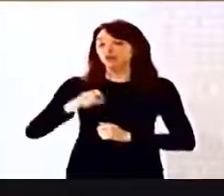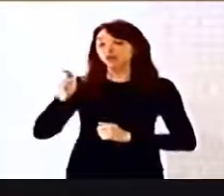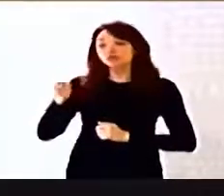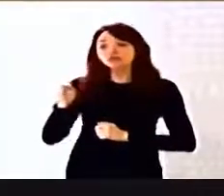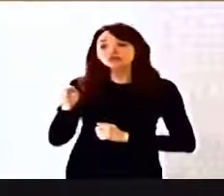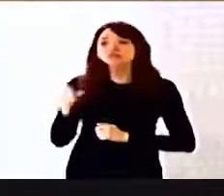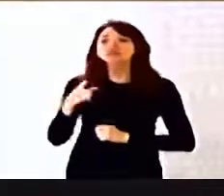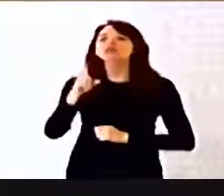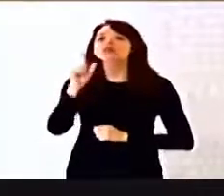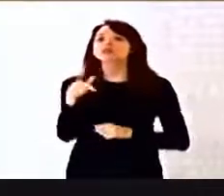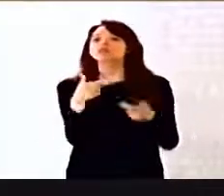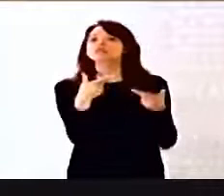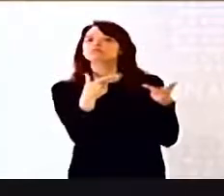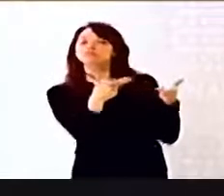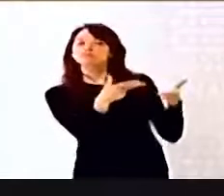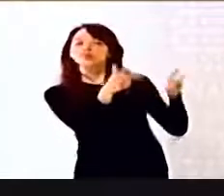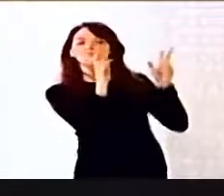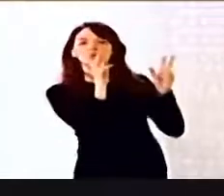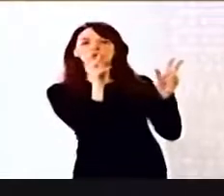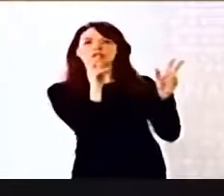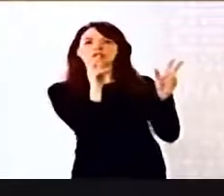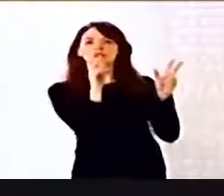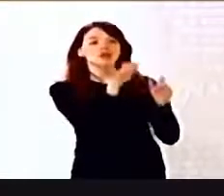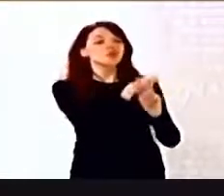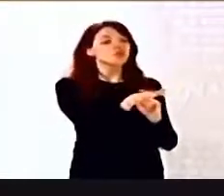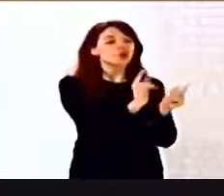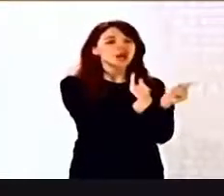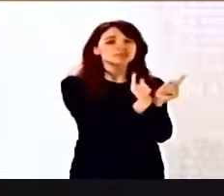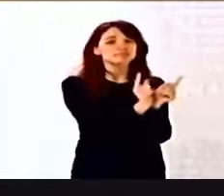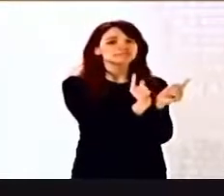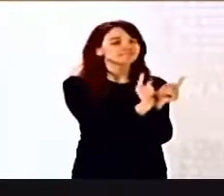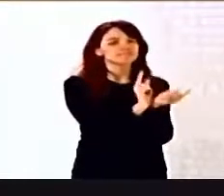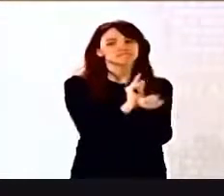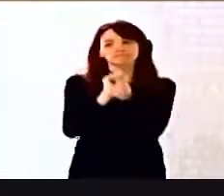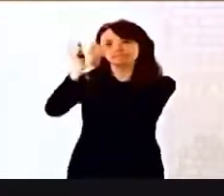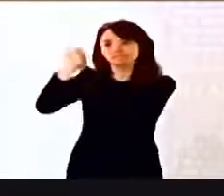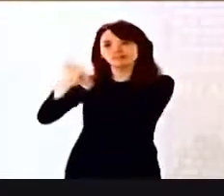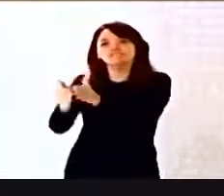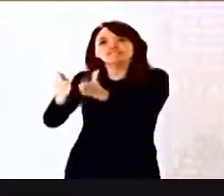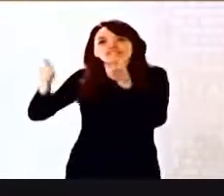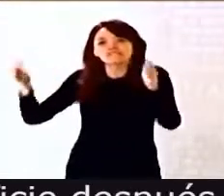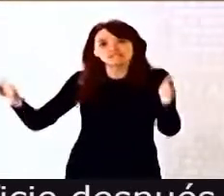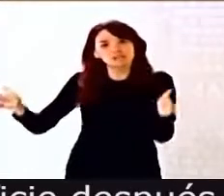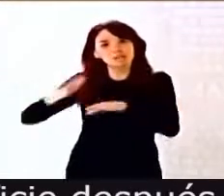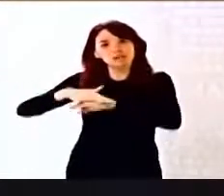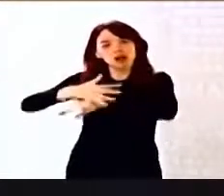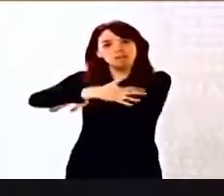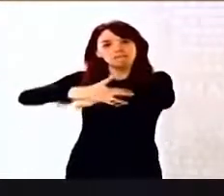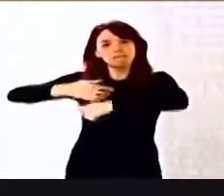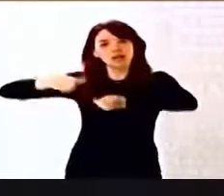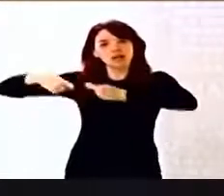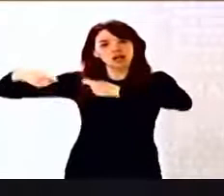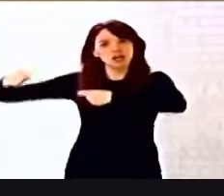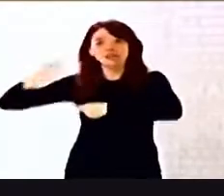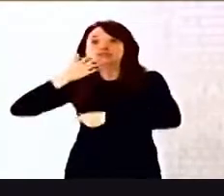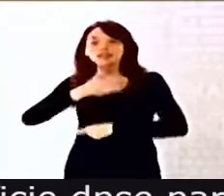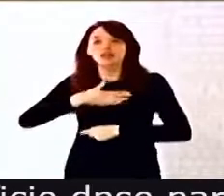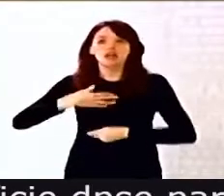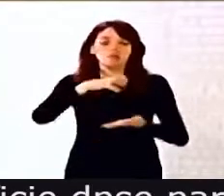incrementarán la superficie disponible para estos mercados al aire libre si es que quieren disponer de más